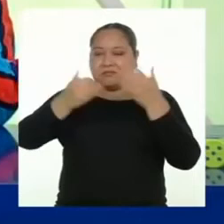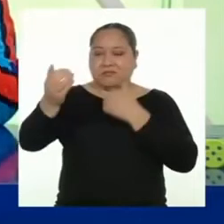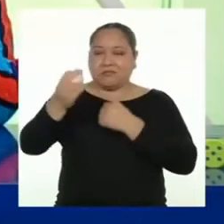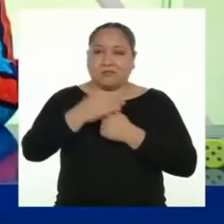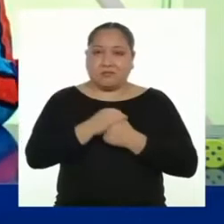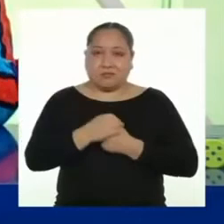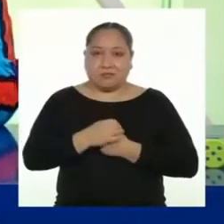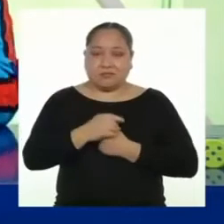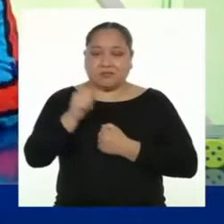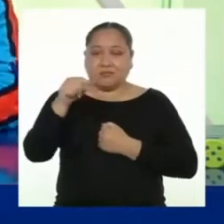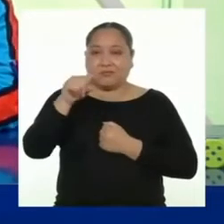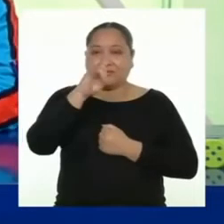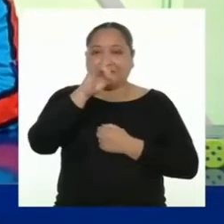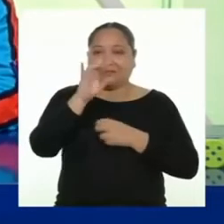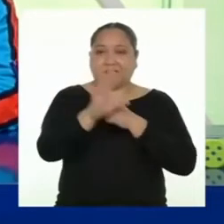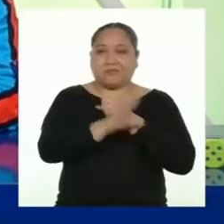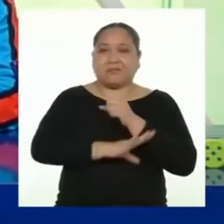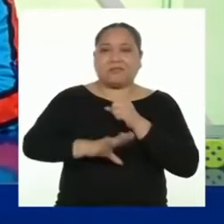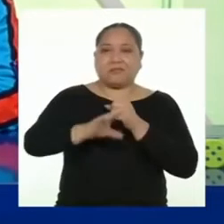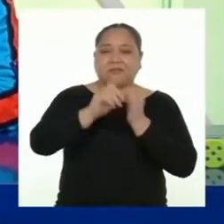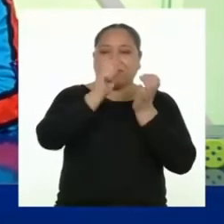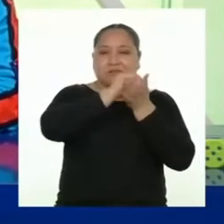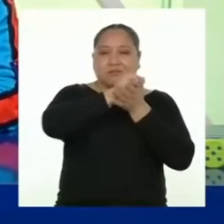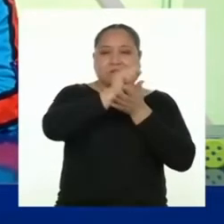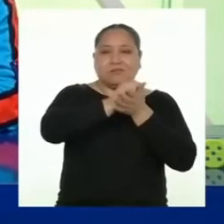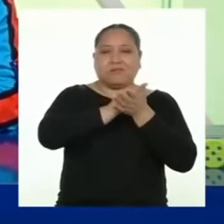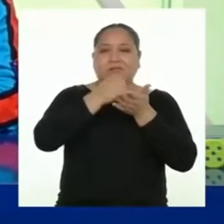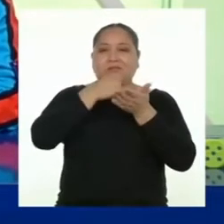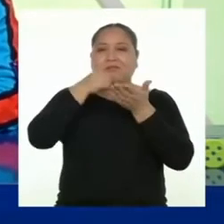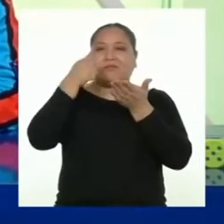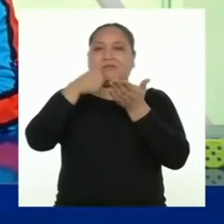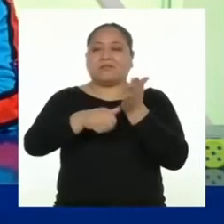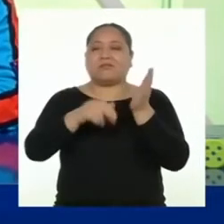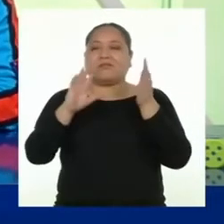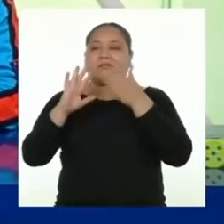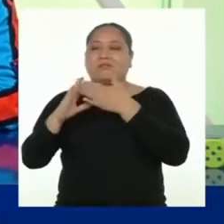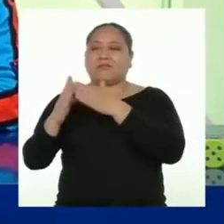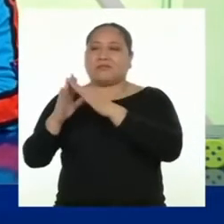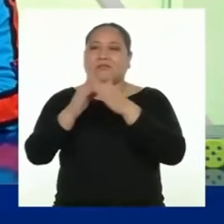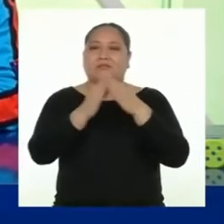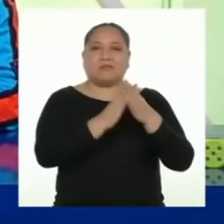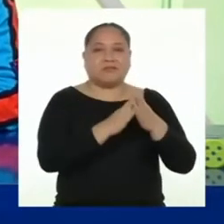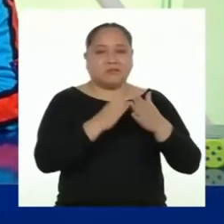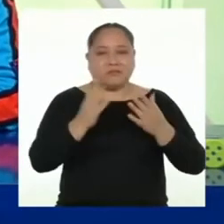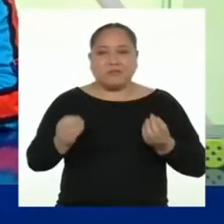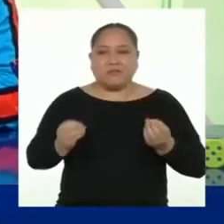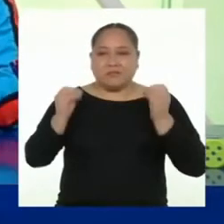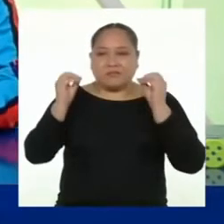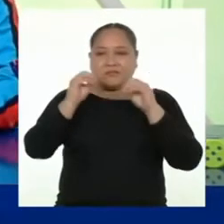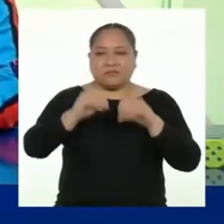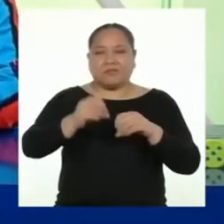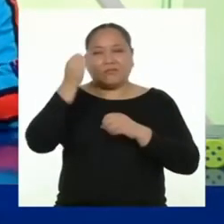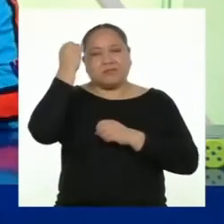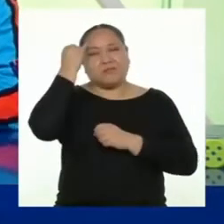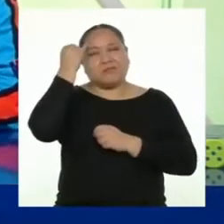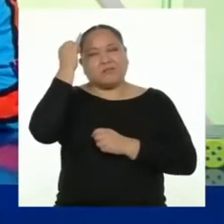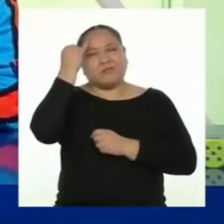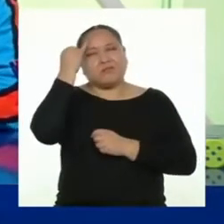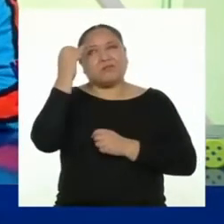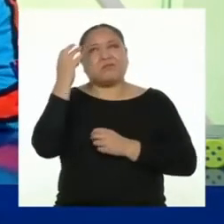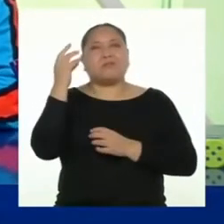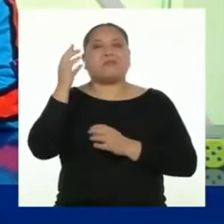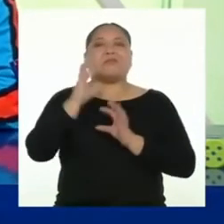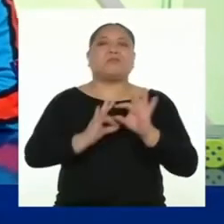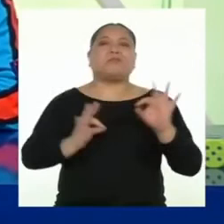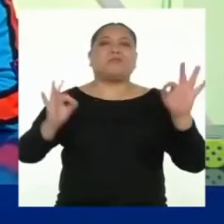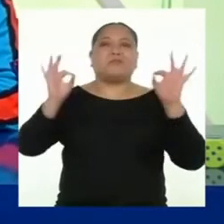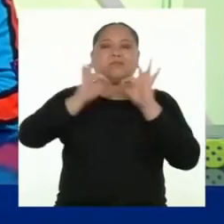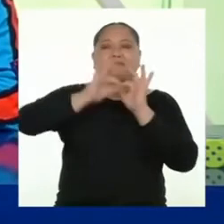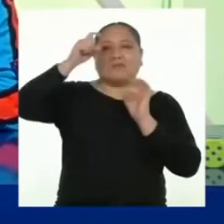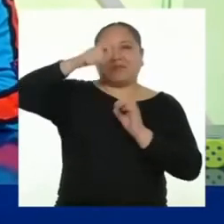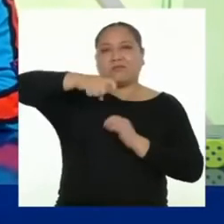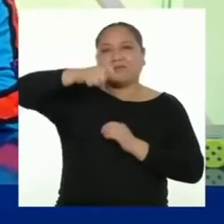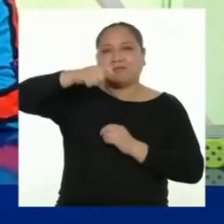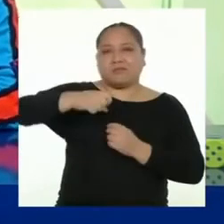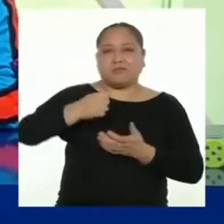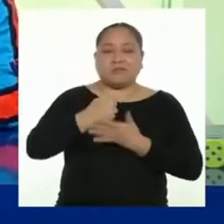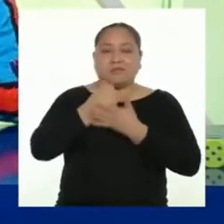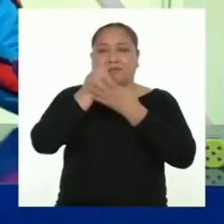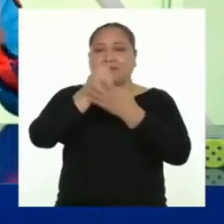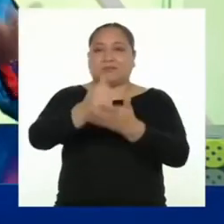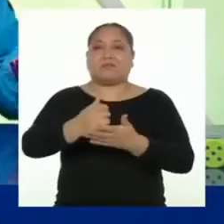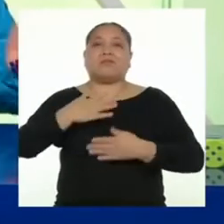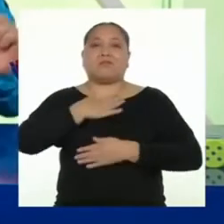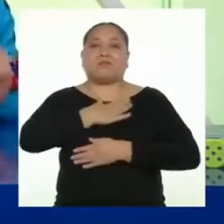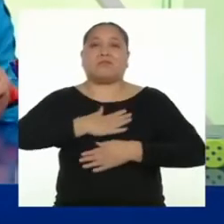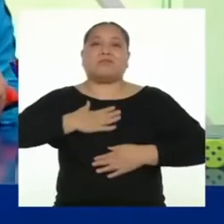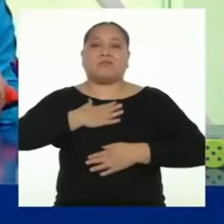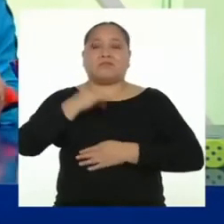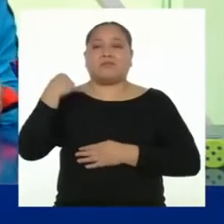será utilizada como base para escribir una carta a la comunidad y generar conciencia sobre la importancia y necesidad de actuar a favor